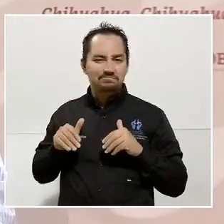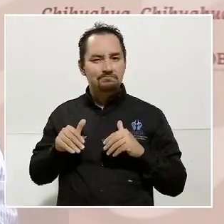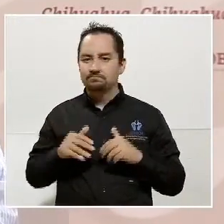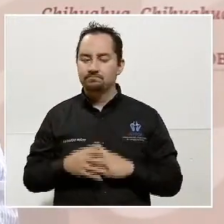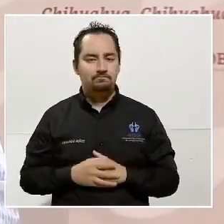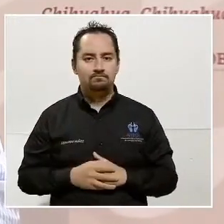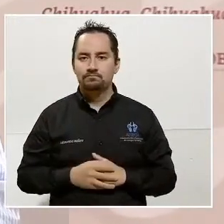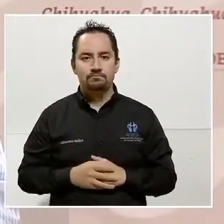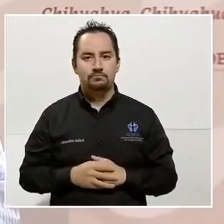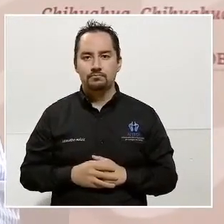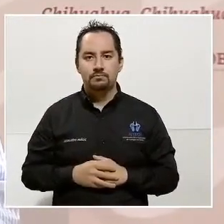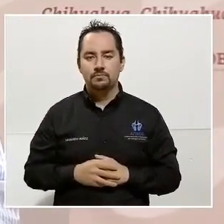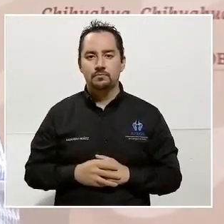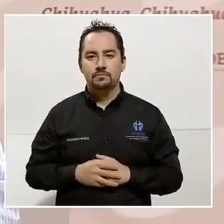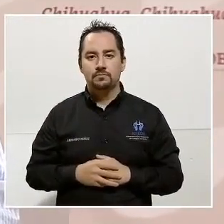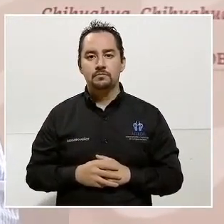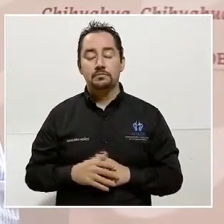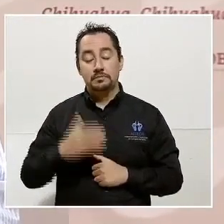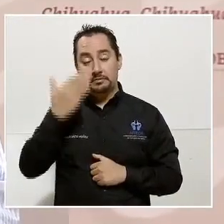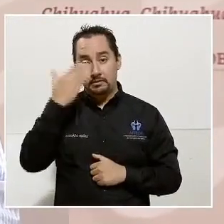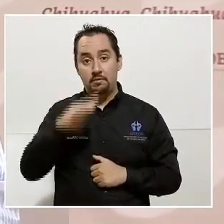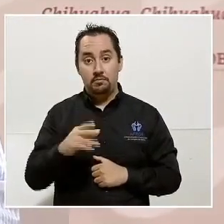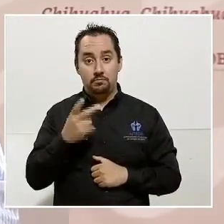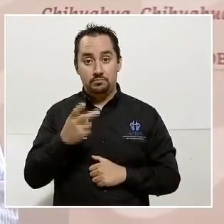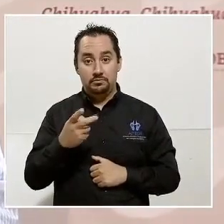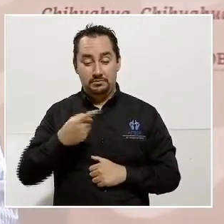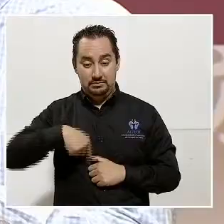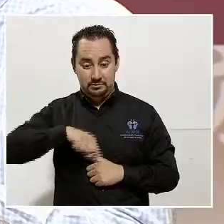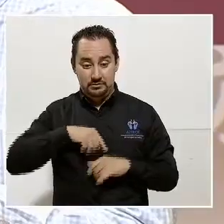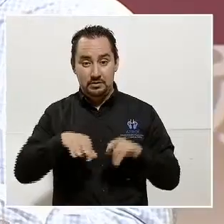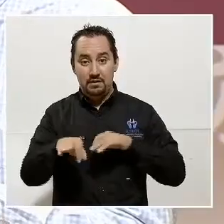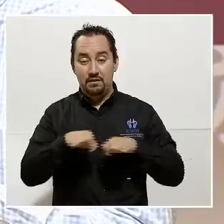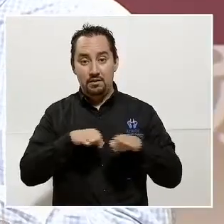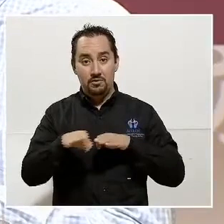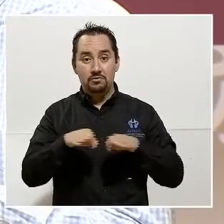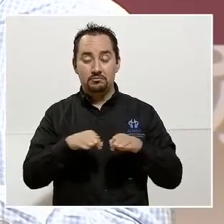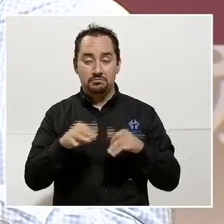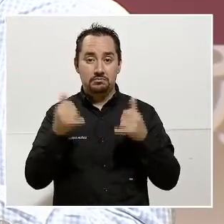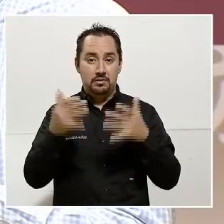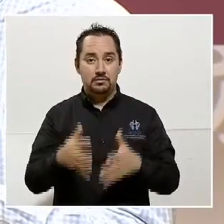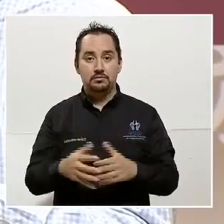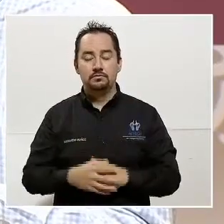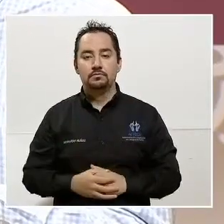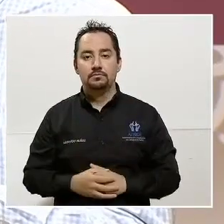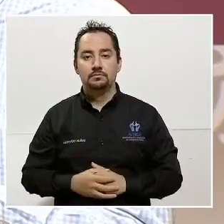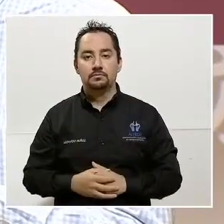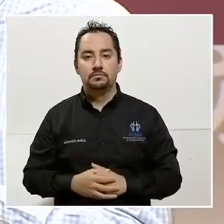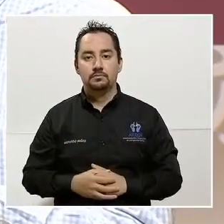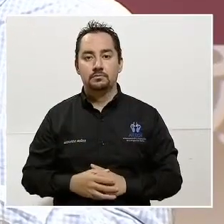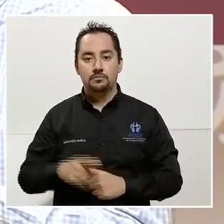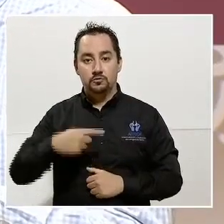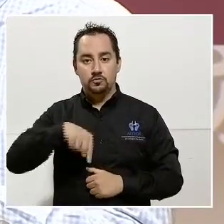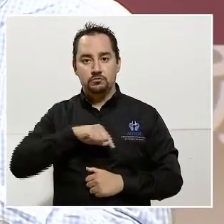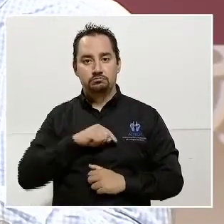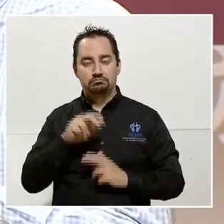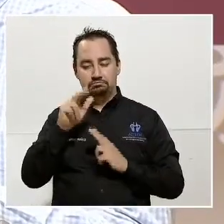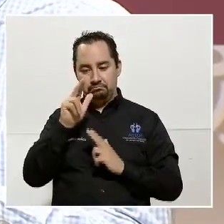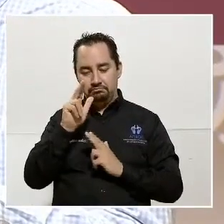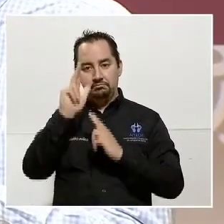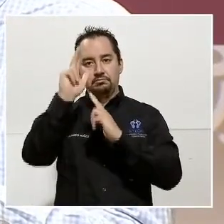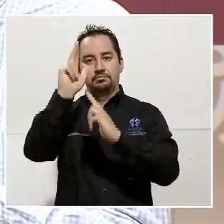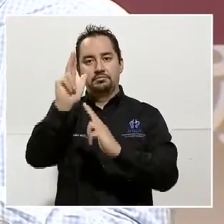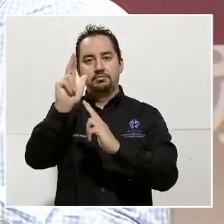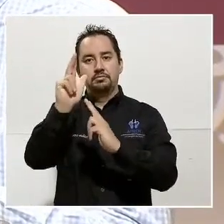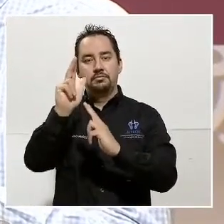Comprendemos la dimensión histórica de nuestro trabajo y honraremos la memoria de los